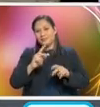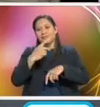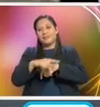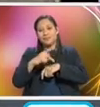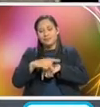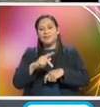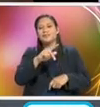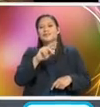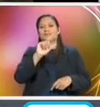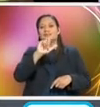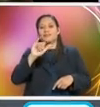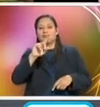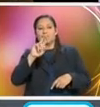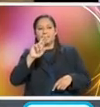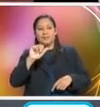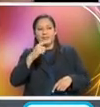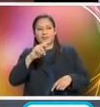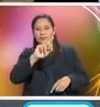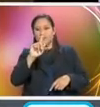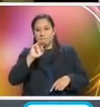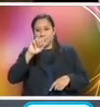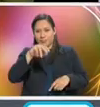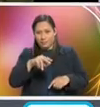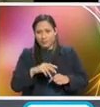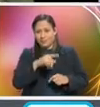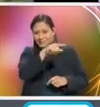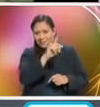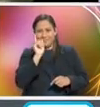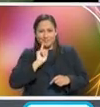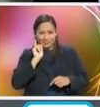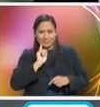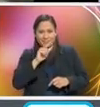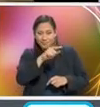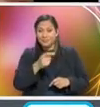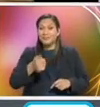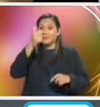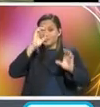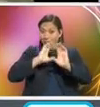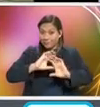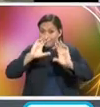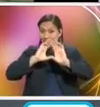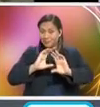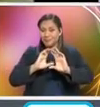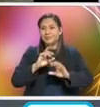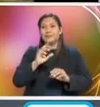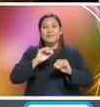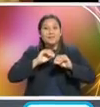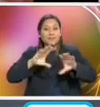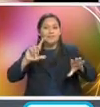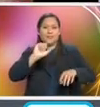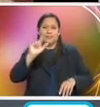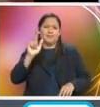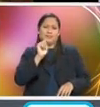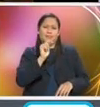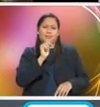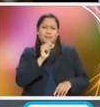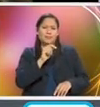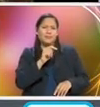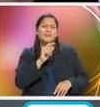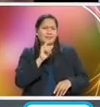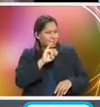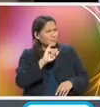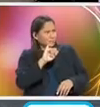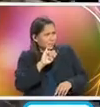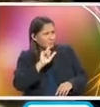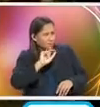Alejandra Guzmán, ¿te acuerdas? Por supuesto. Ahí está, pues una de las primeras canciones. La verdad es que no pegó tanto de las de Alejandra. ¿Cómo no? Pero a